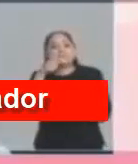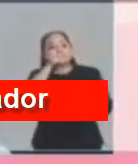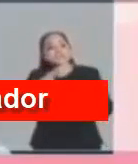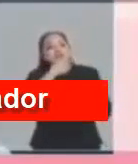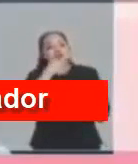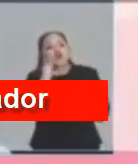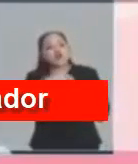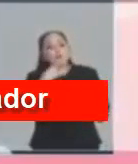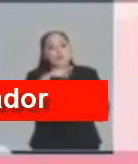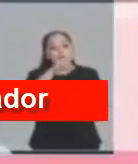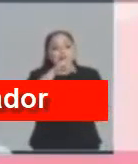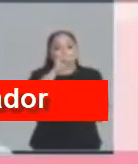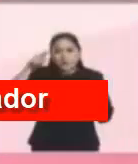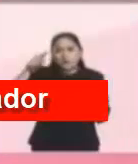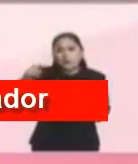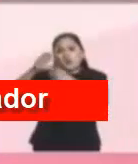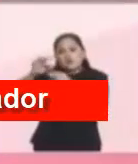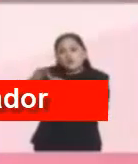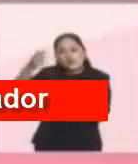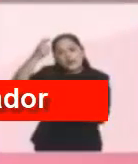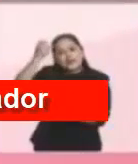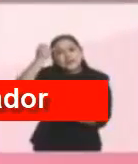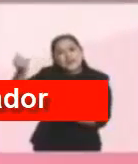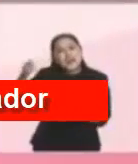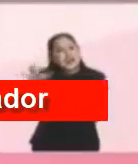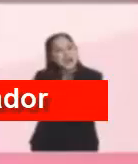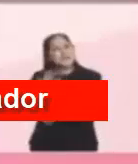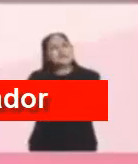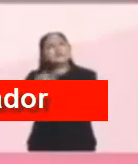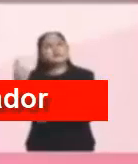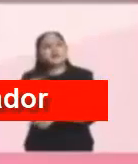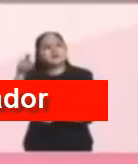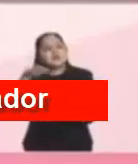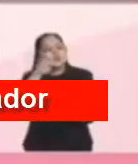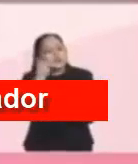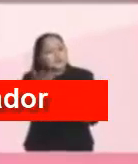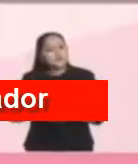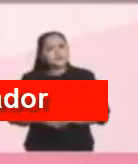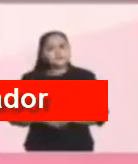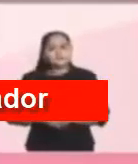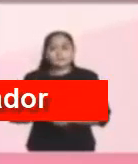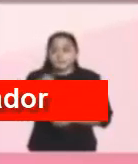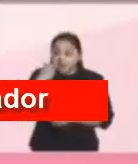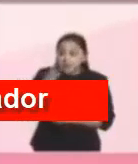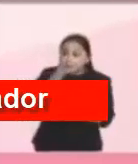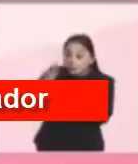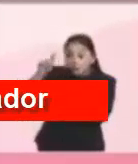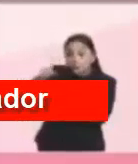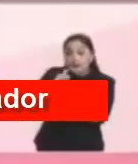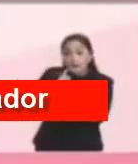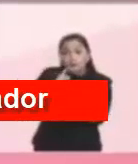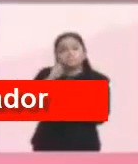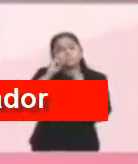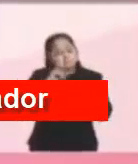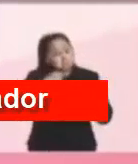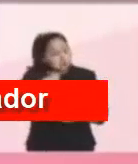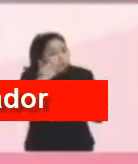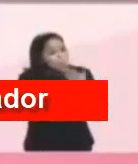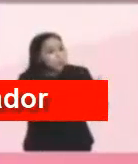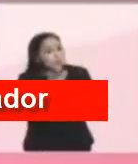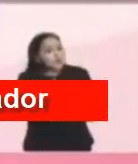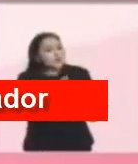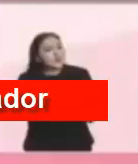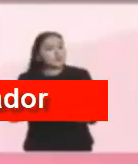los puntos de alguna manera tiene que ver con Ricardo Anaya y con el propio José Antonio Meade, quien José Antonio pierde enormemente